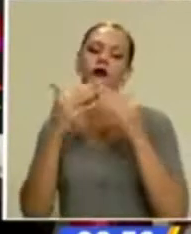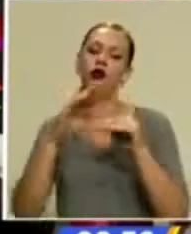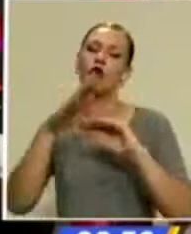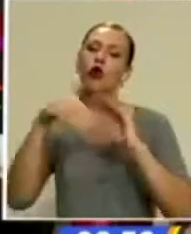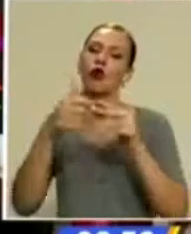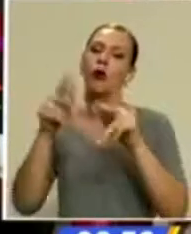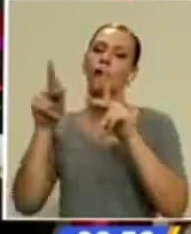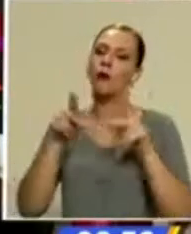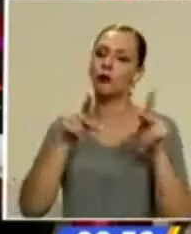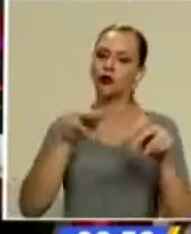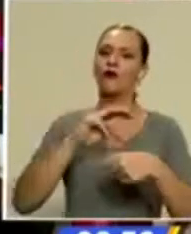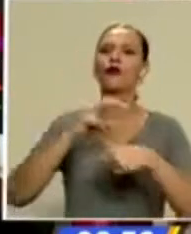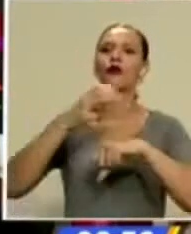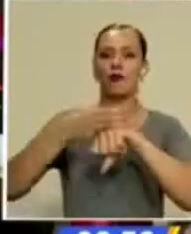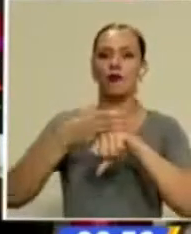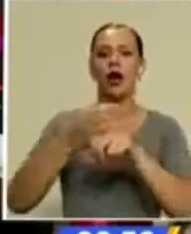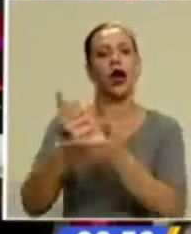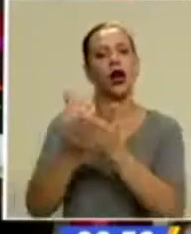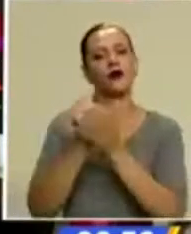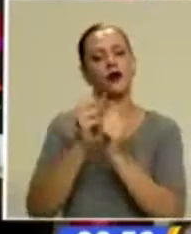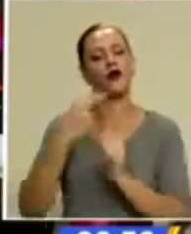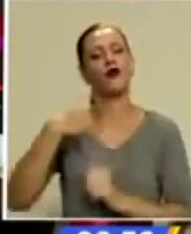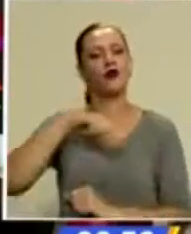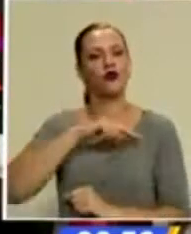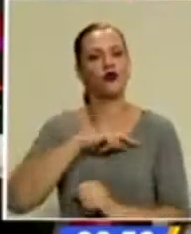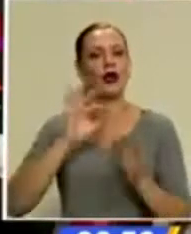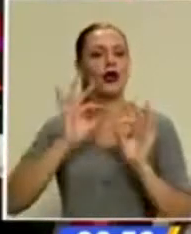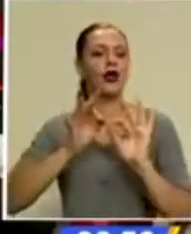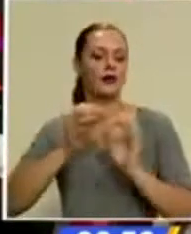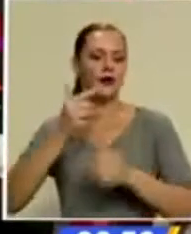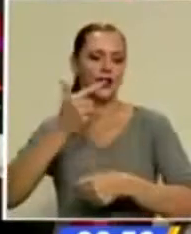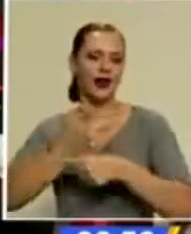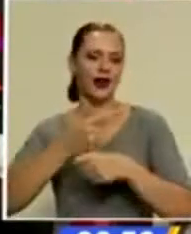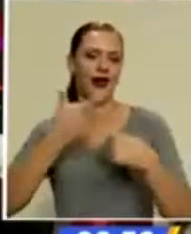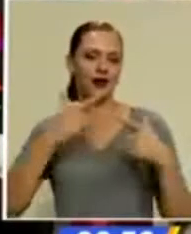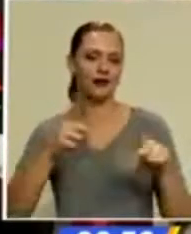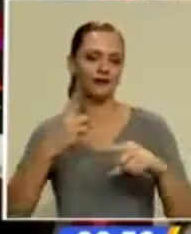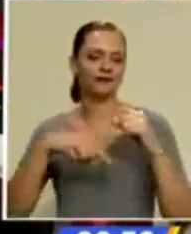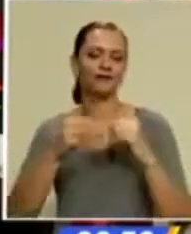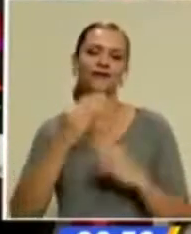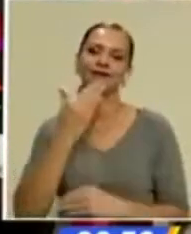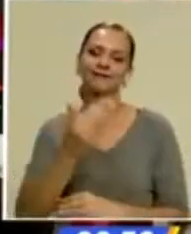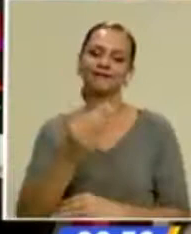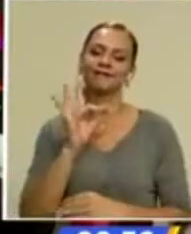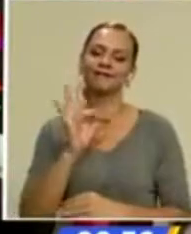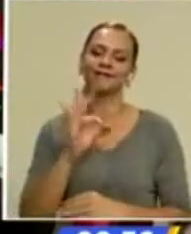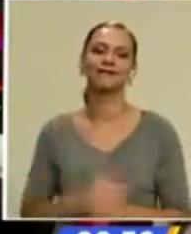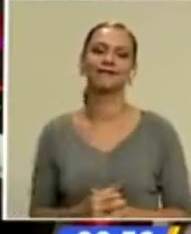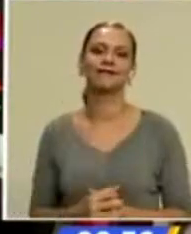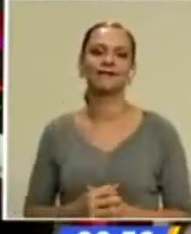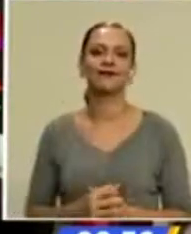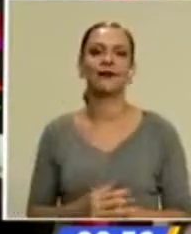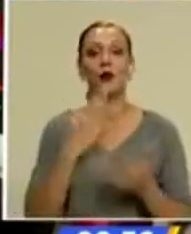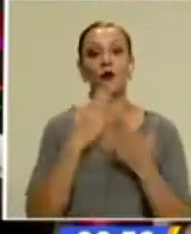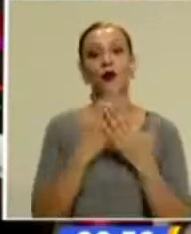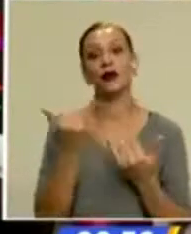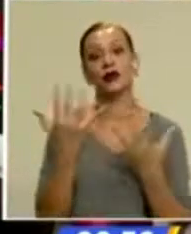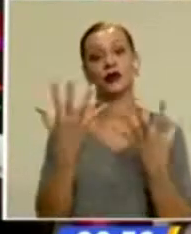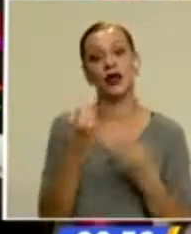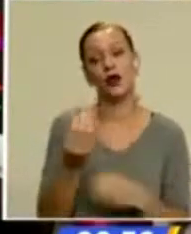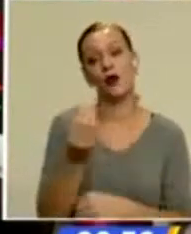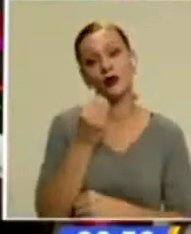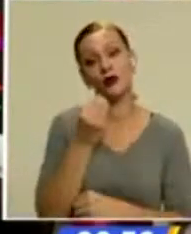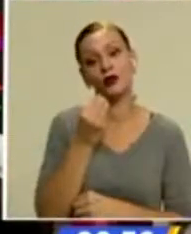agradecimiento a toda la gente de Fundameco que colabora con nosotros en la interpretación del lenguaje de señas. Muchas gracias, de verdad. Bueno, Sergio, si quieres.